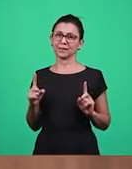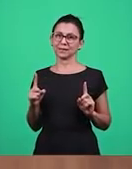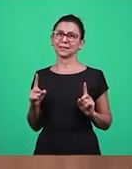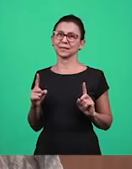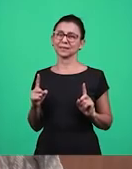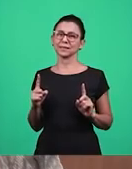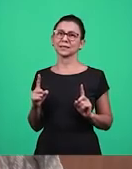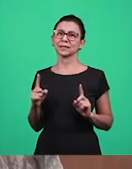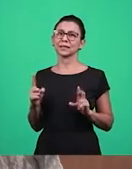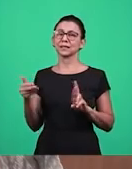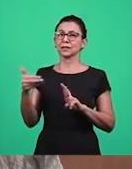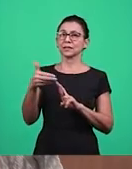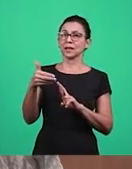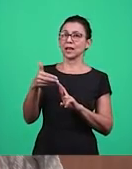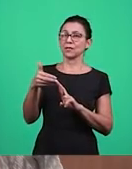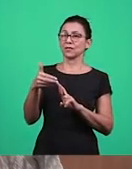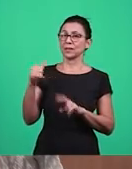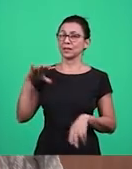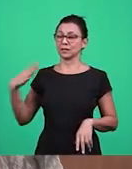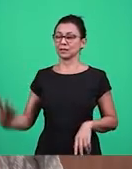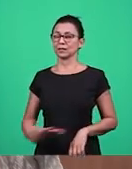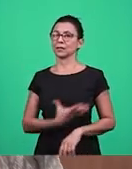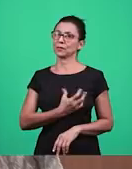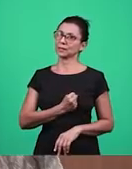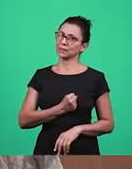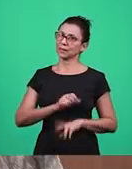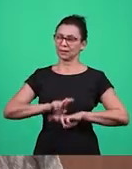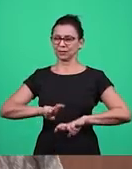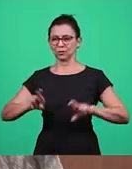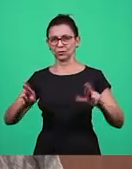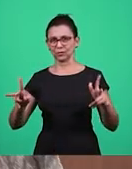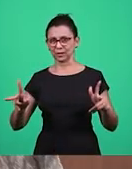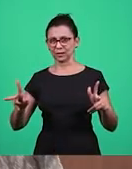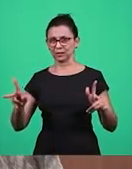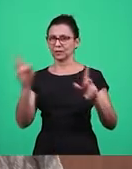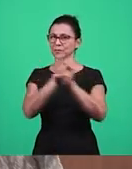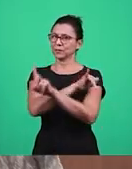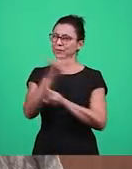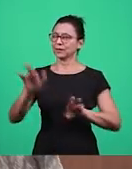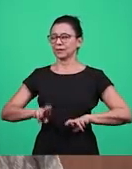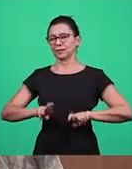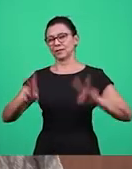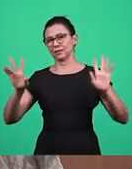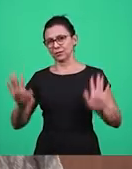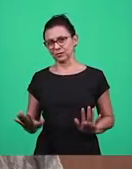ningún problema, pero en aquello que se refiere a la salvación, se refiere a lo que es profético, ahí